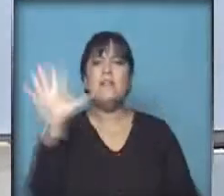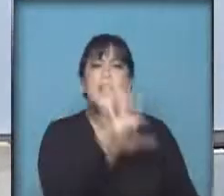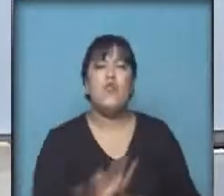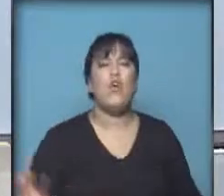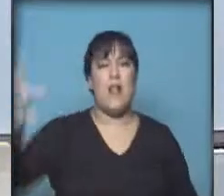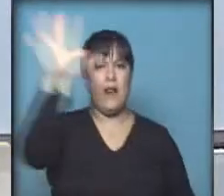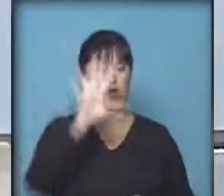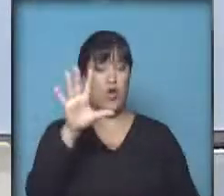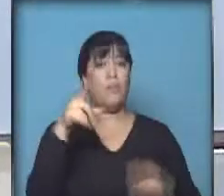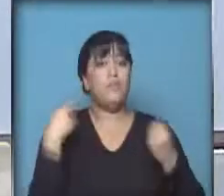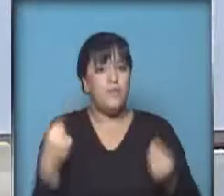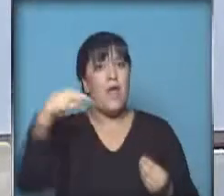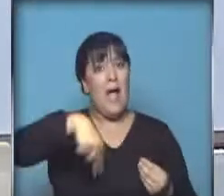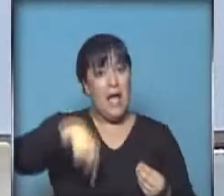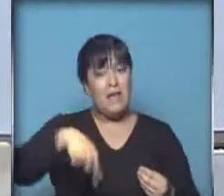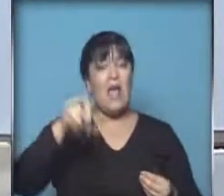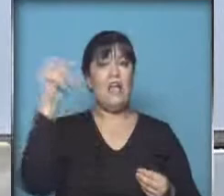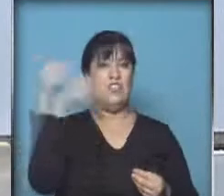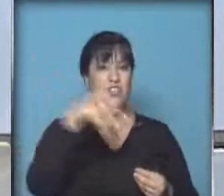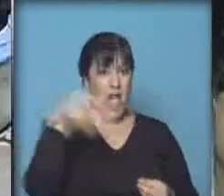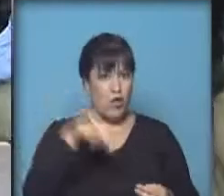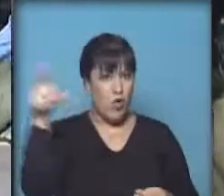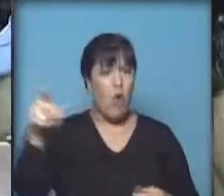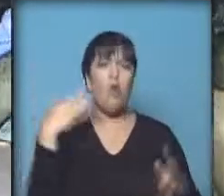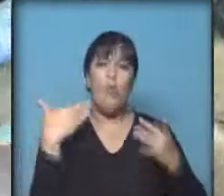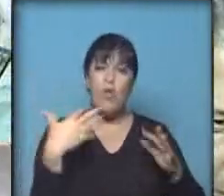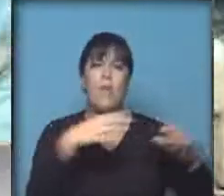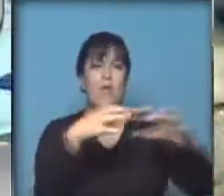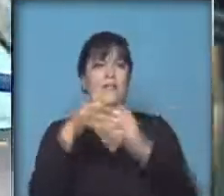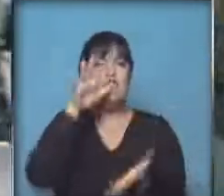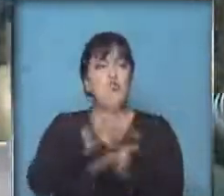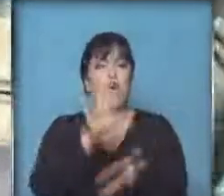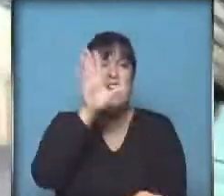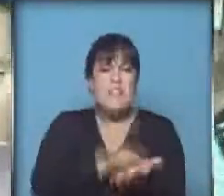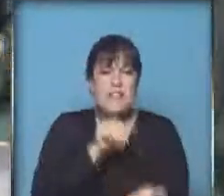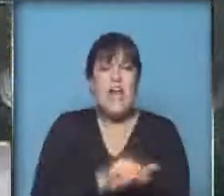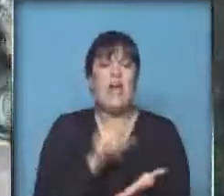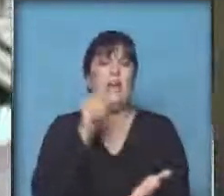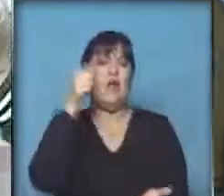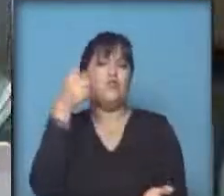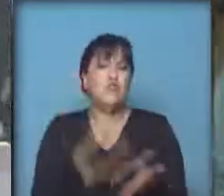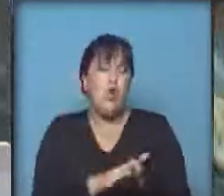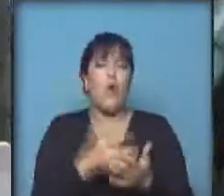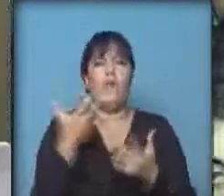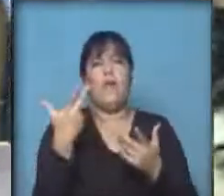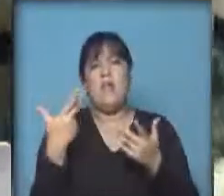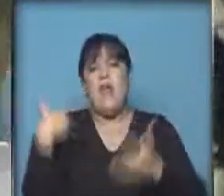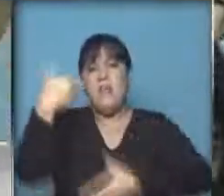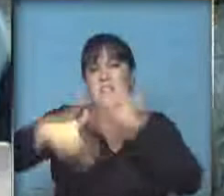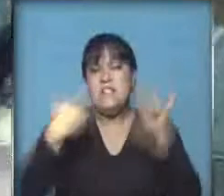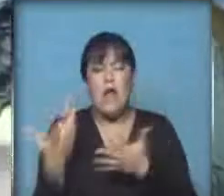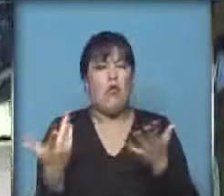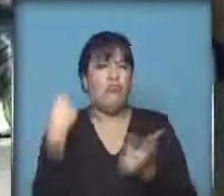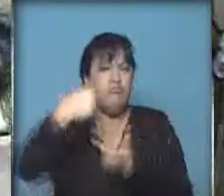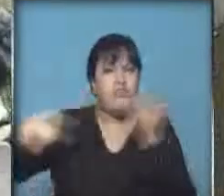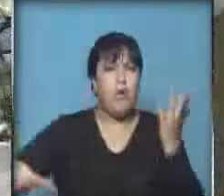hoy aquí en el nordeste argentino, que podamos debatir el tema de tierra y de modelos de desarrollo de carácter regional, nos parece verdaderamente